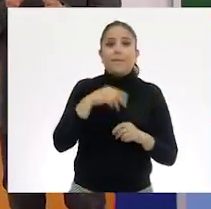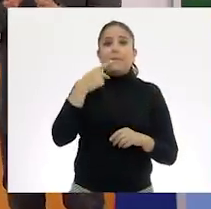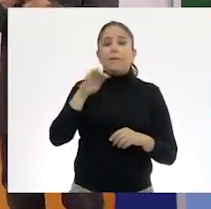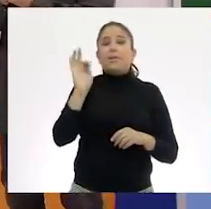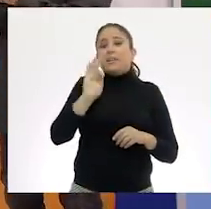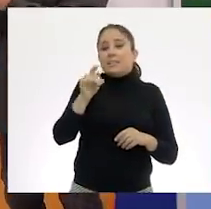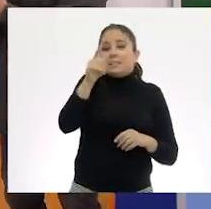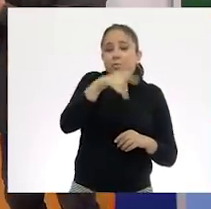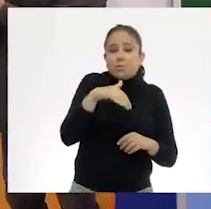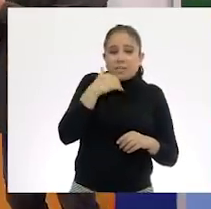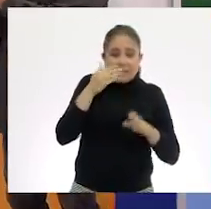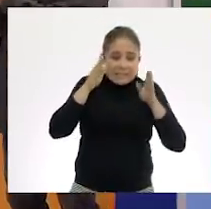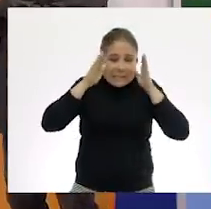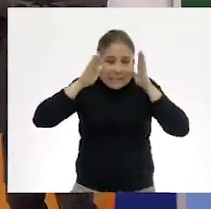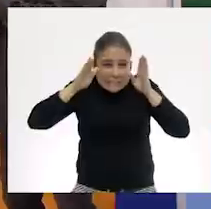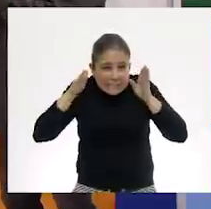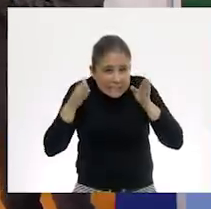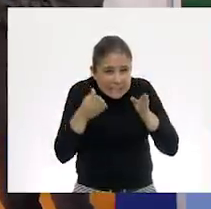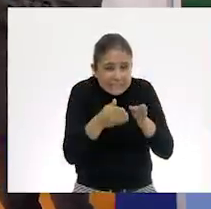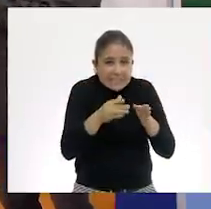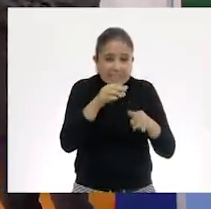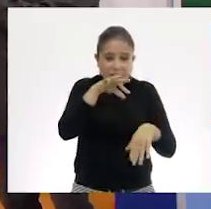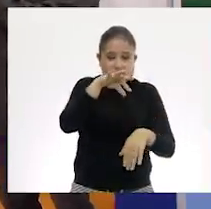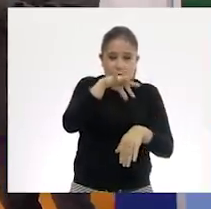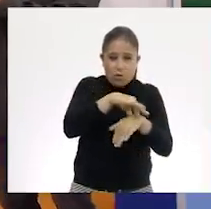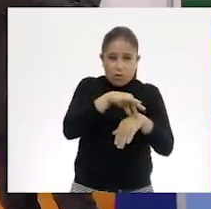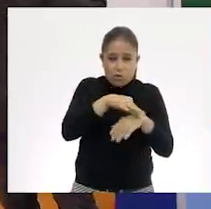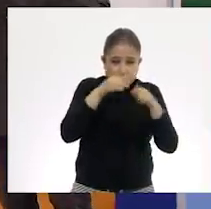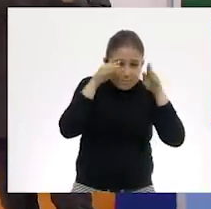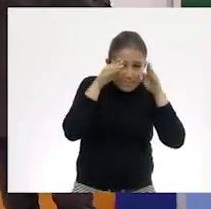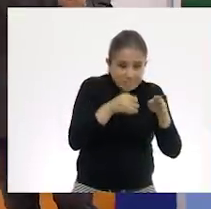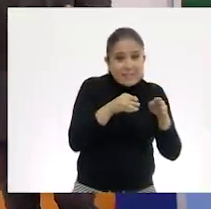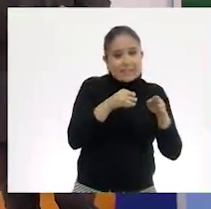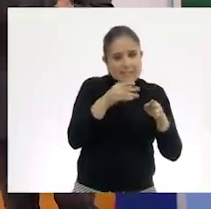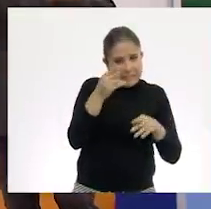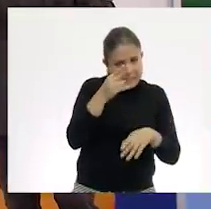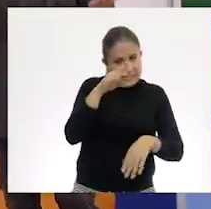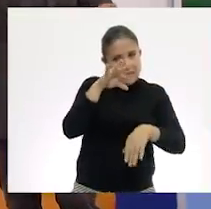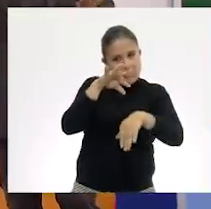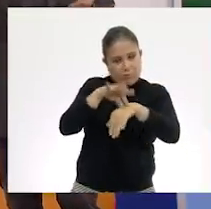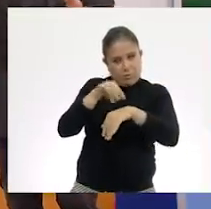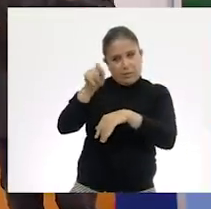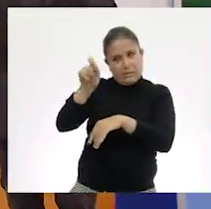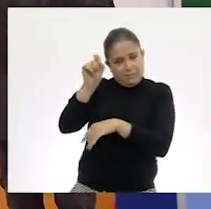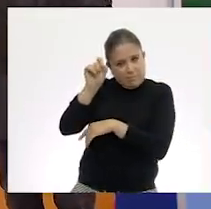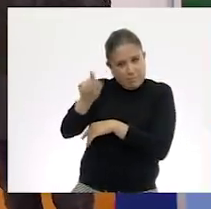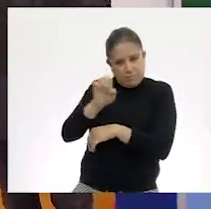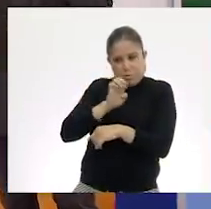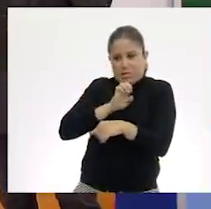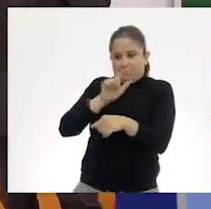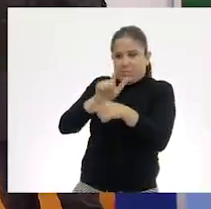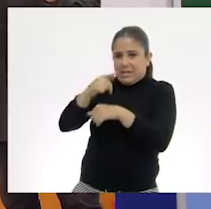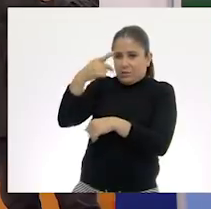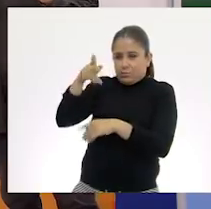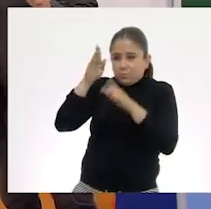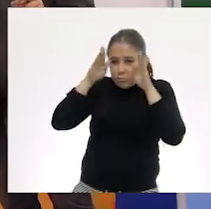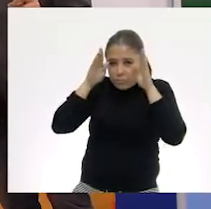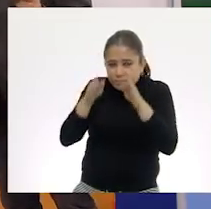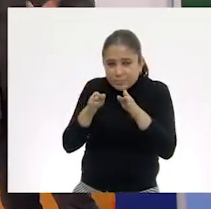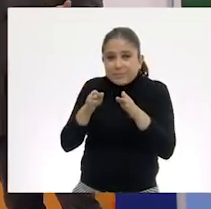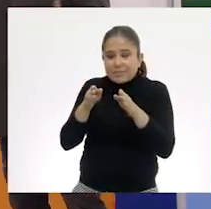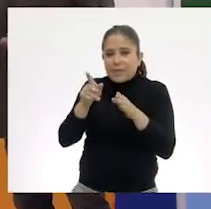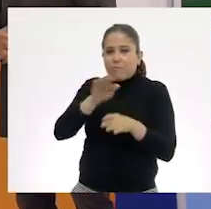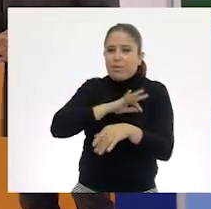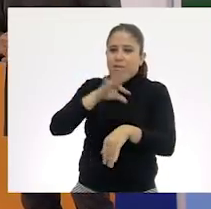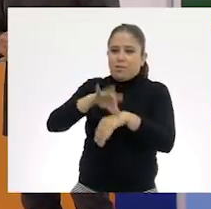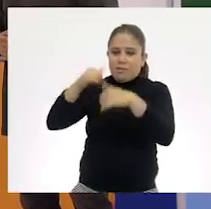quieres atender un problema que es muy específico, tienes que ir justamente con el que es especialista en eso